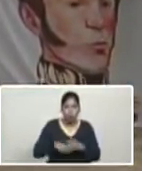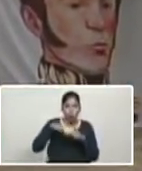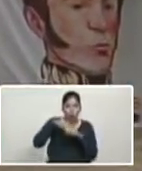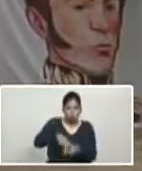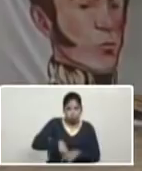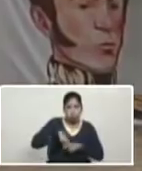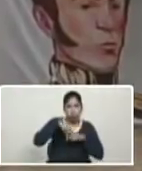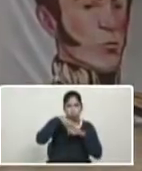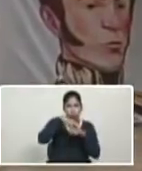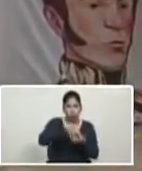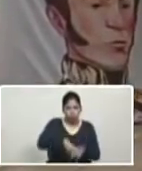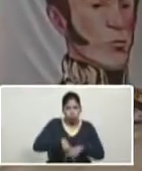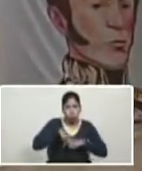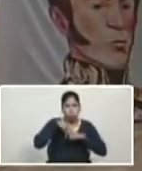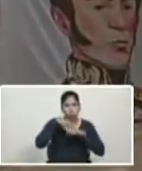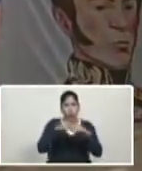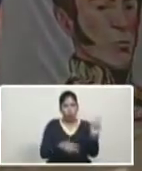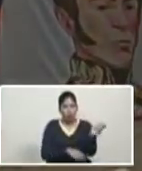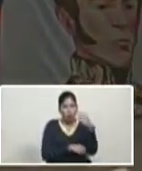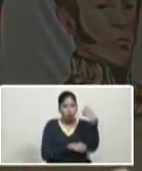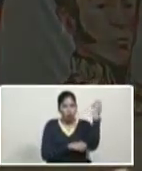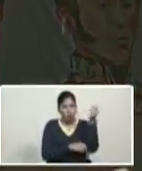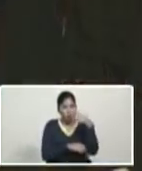los llanos en batalla,